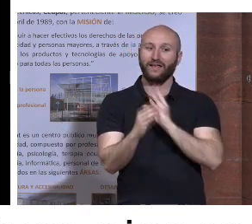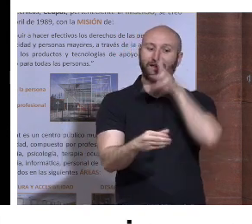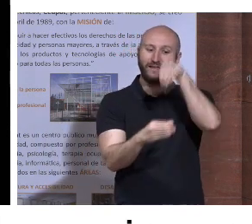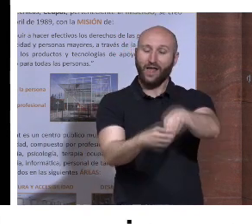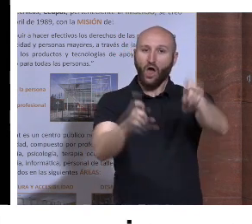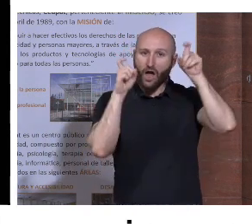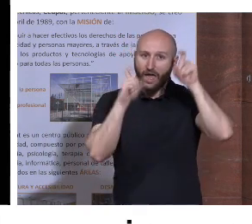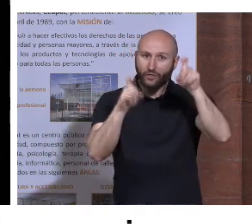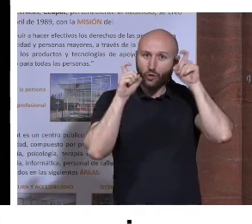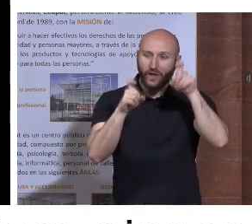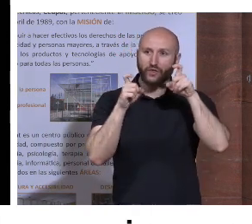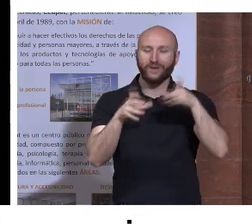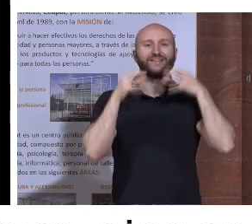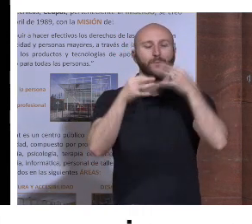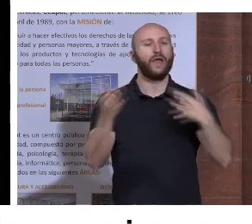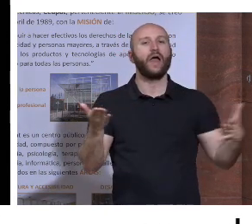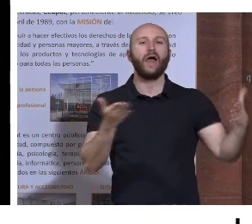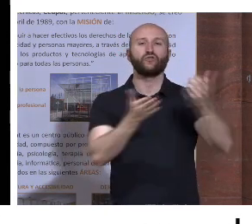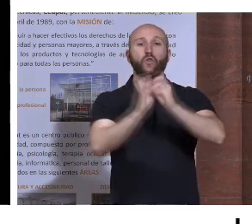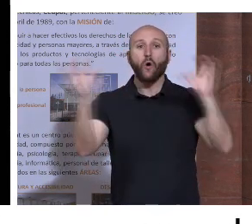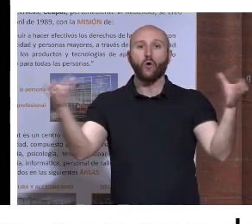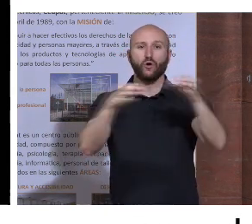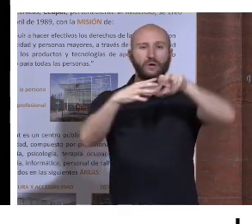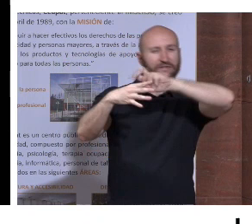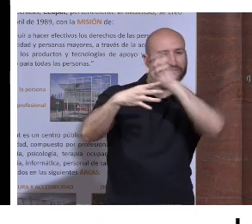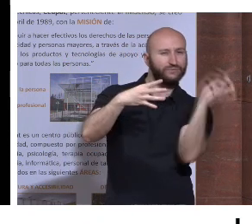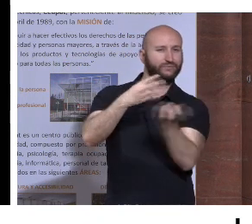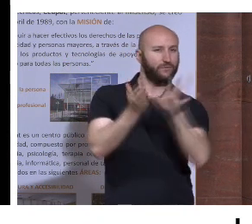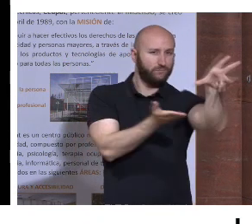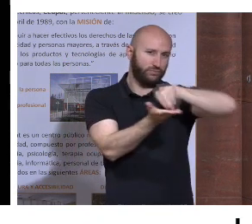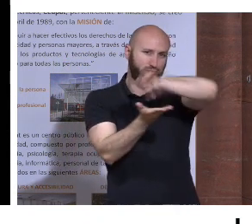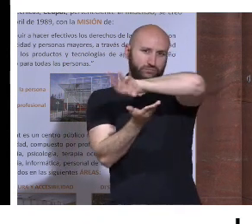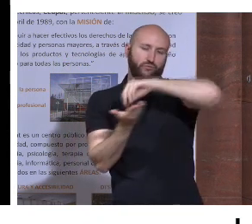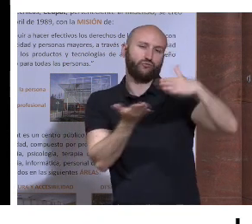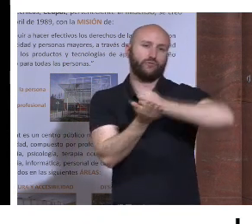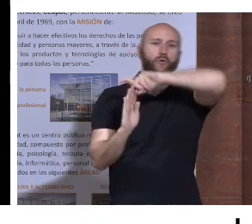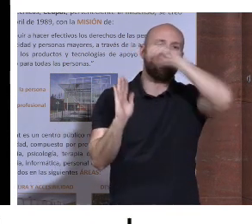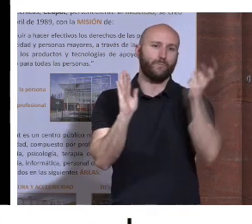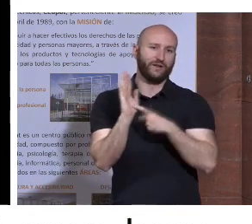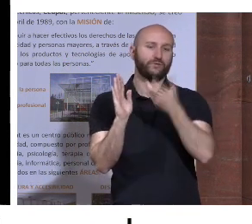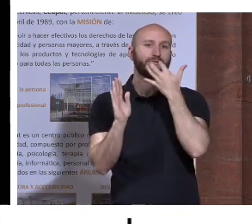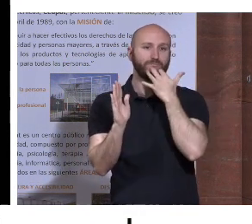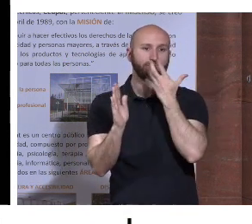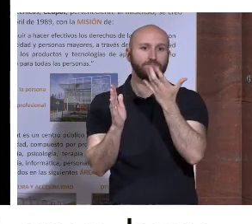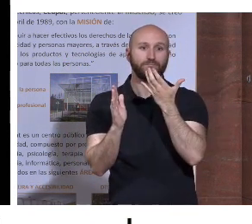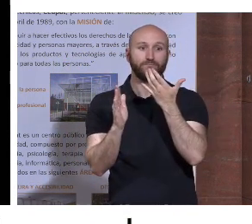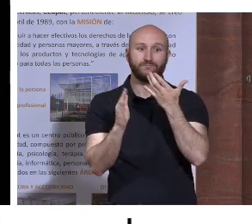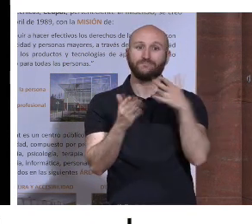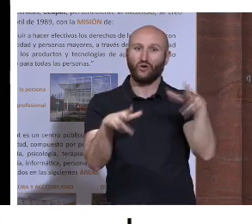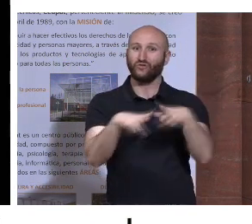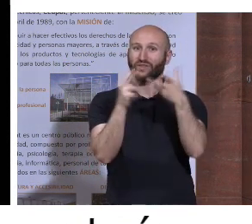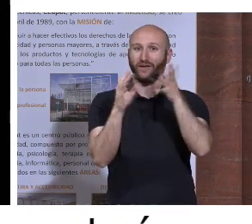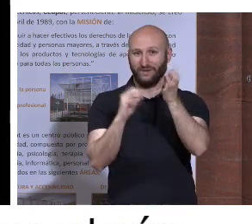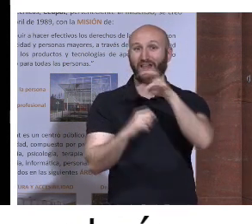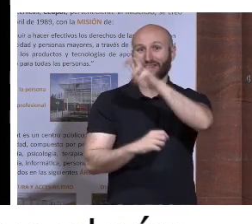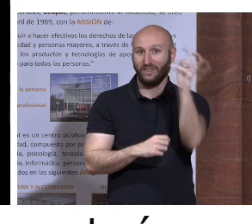se haga pensando en todo el abanico de diversidad que hay dentro de las aulas. Porque si hay algo diverso en la sociedad, es verdad